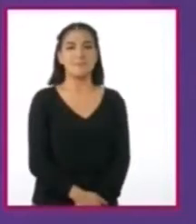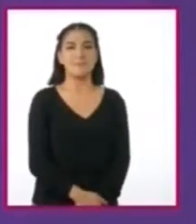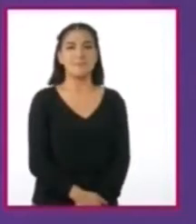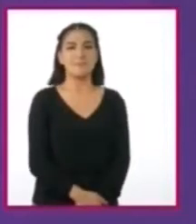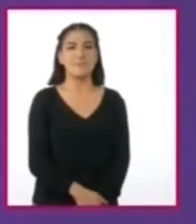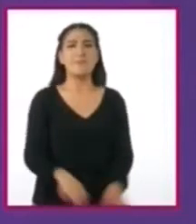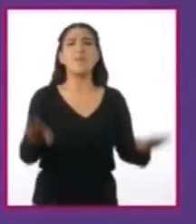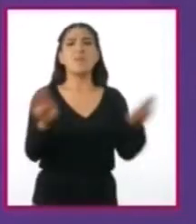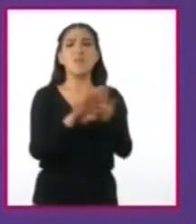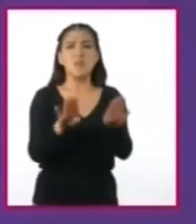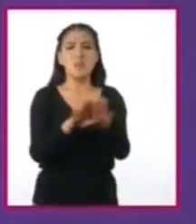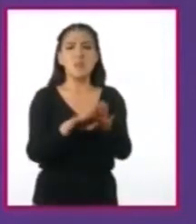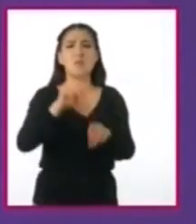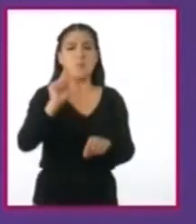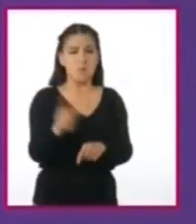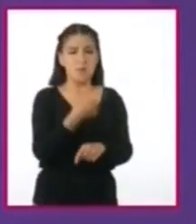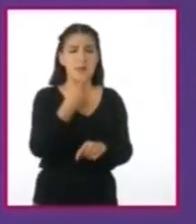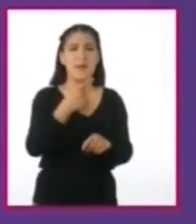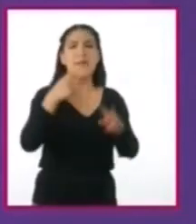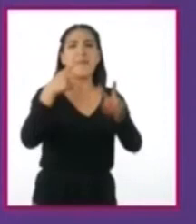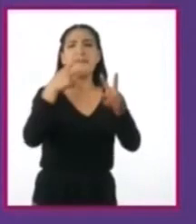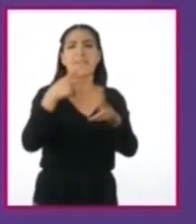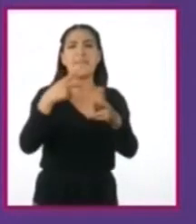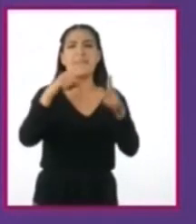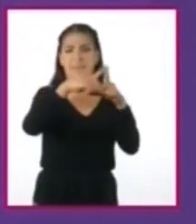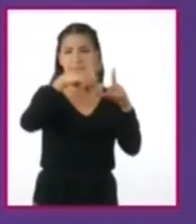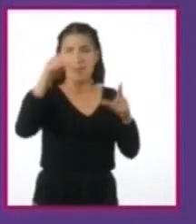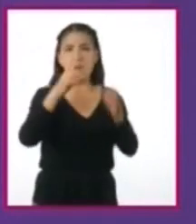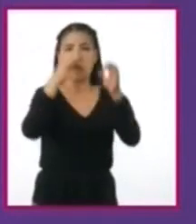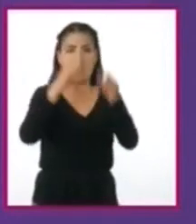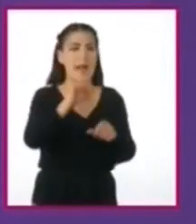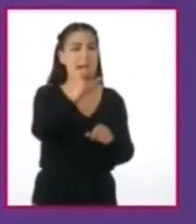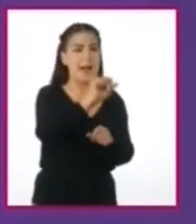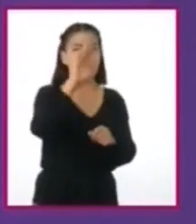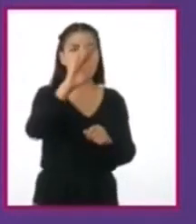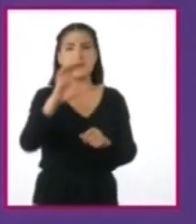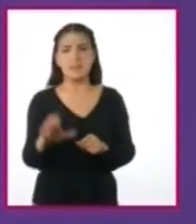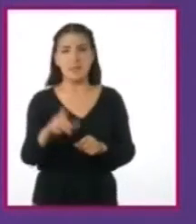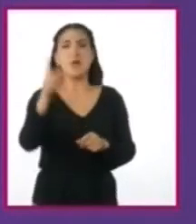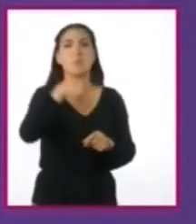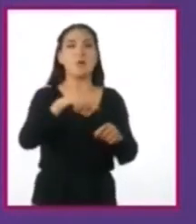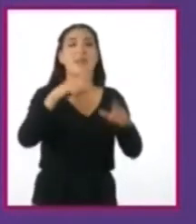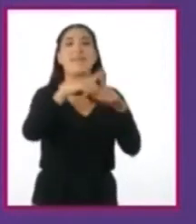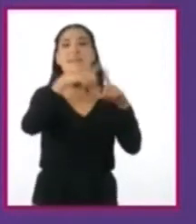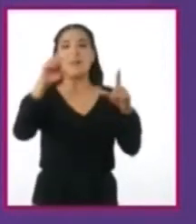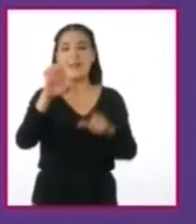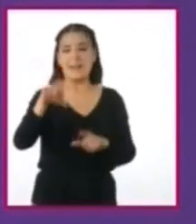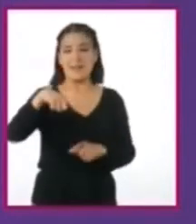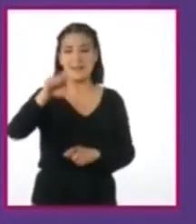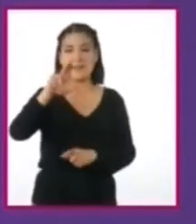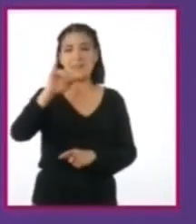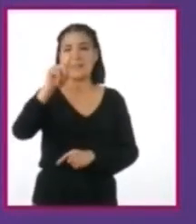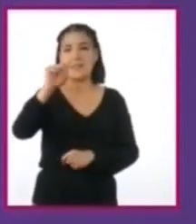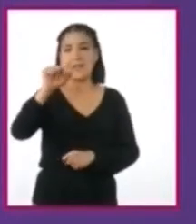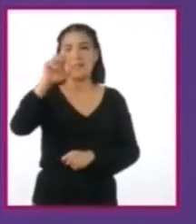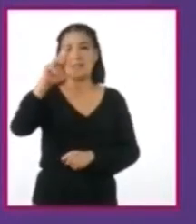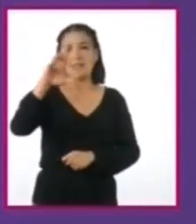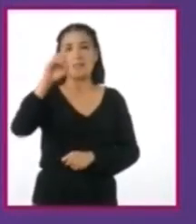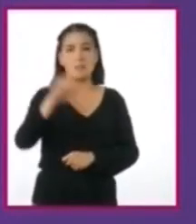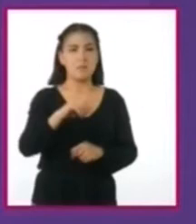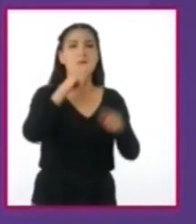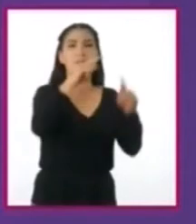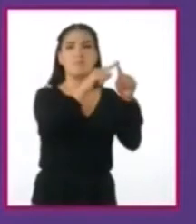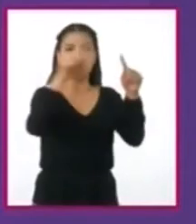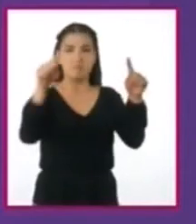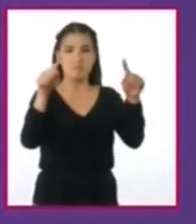¿Cómo son el triángulo original ABC y los triángulos equiláteros de cada uno de